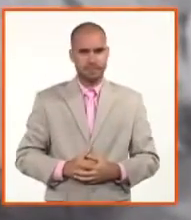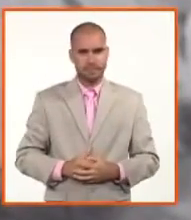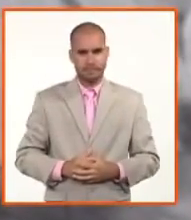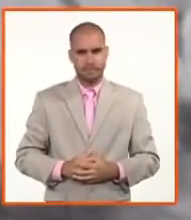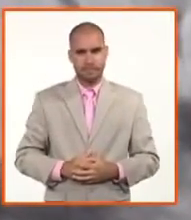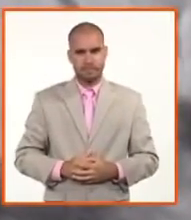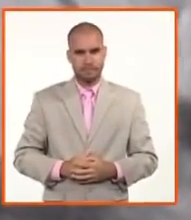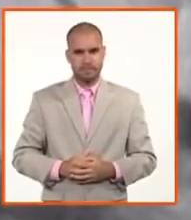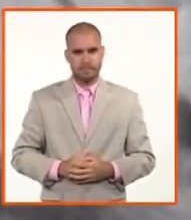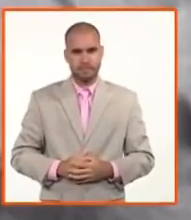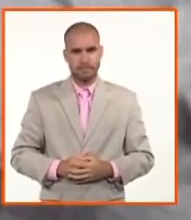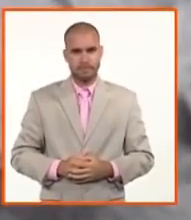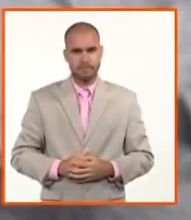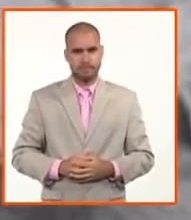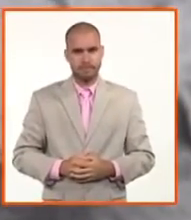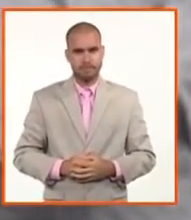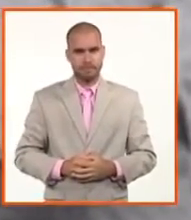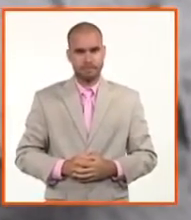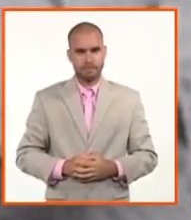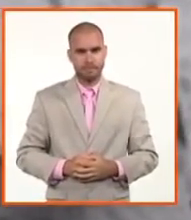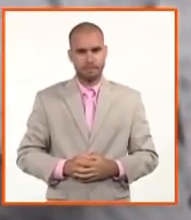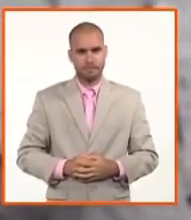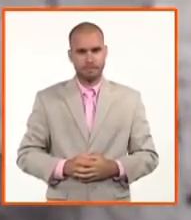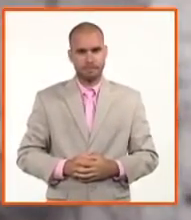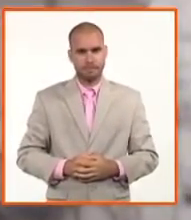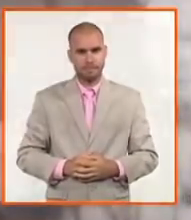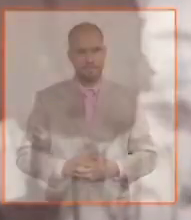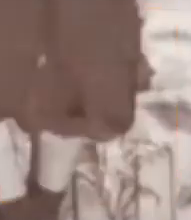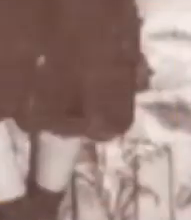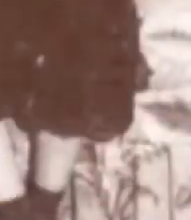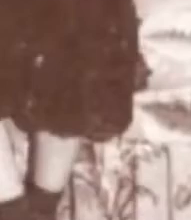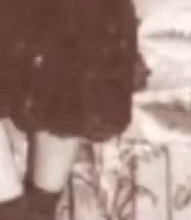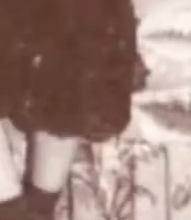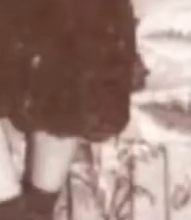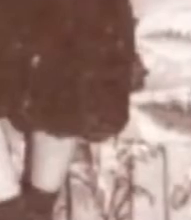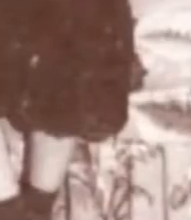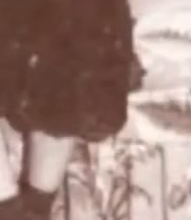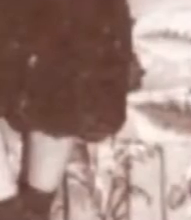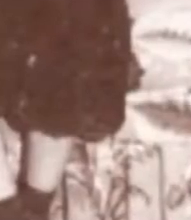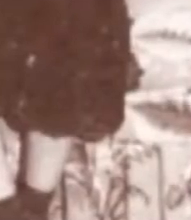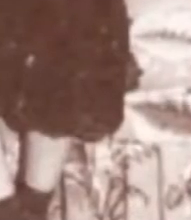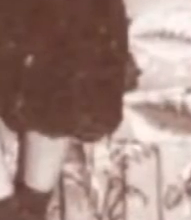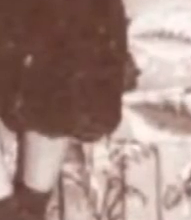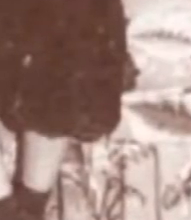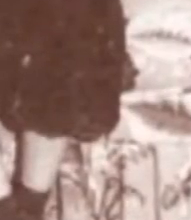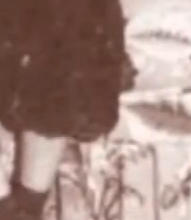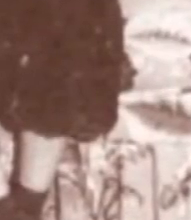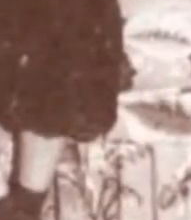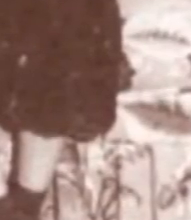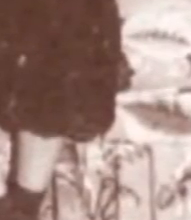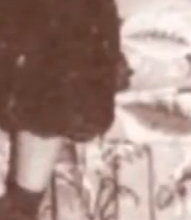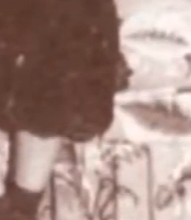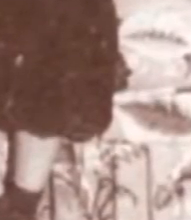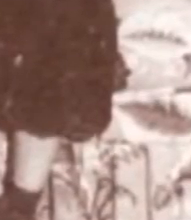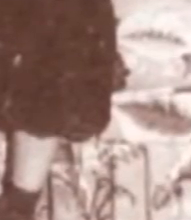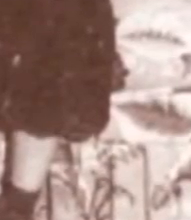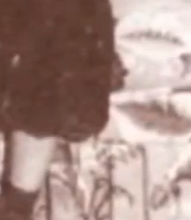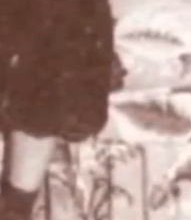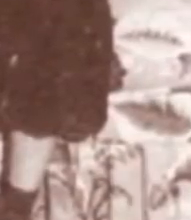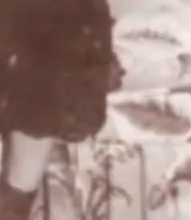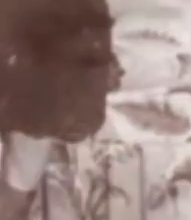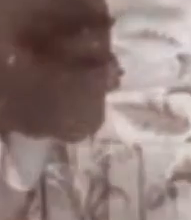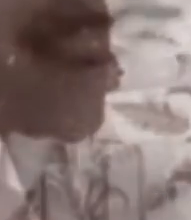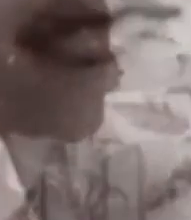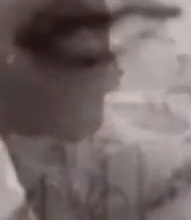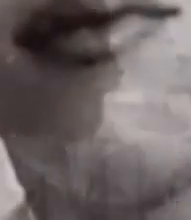Te doy una canción si abro una puerta y de la sombra